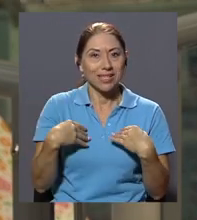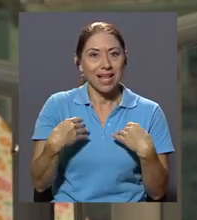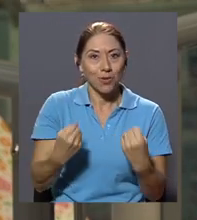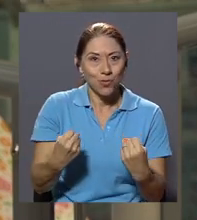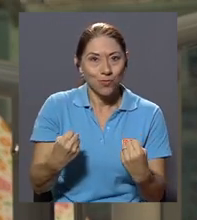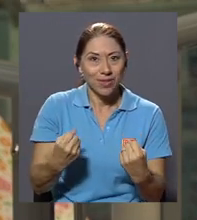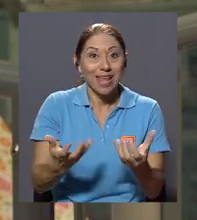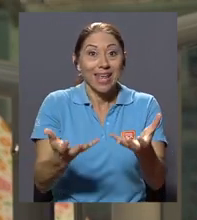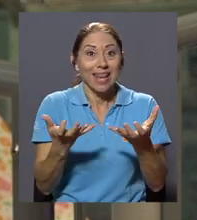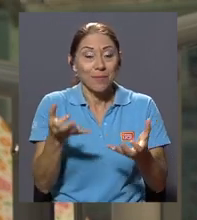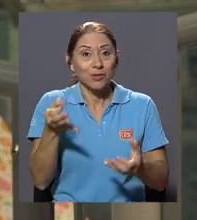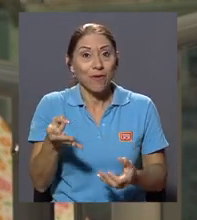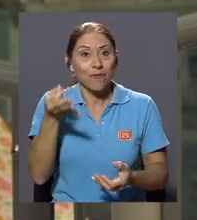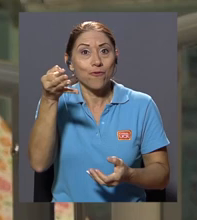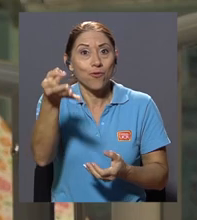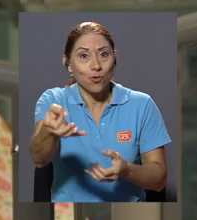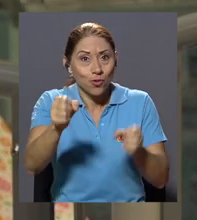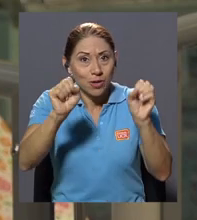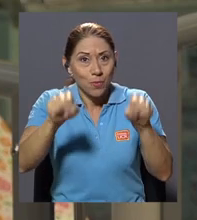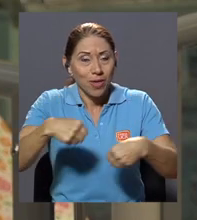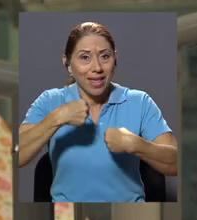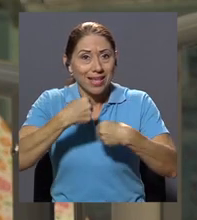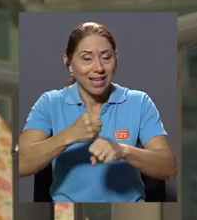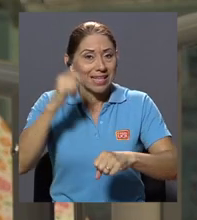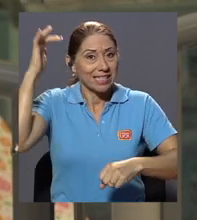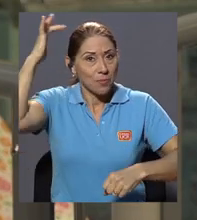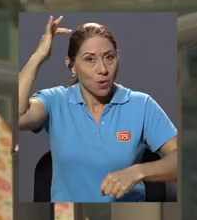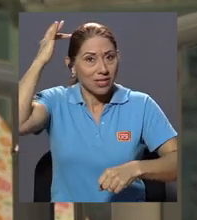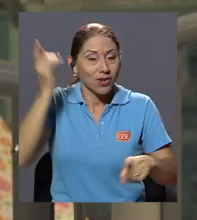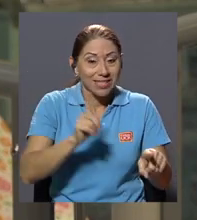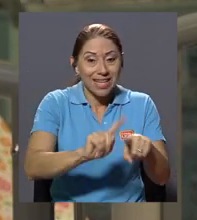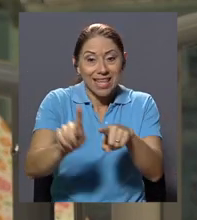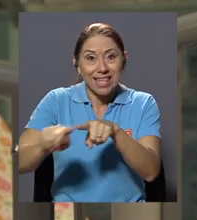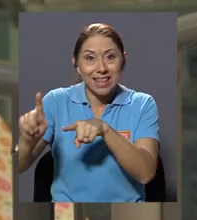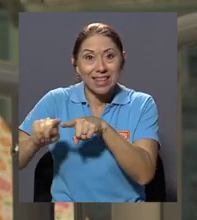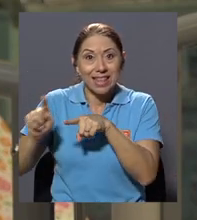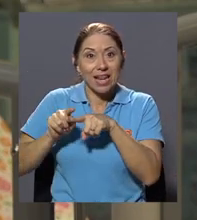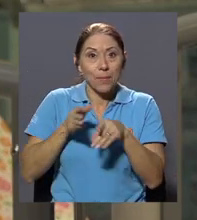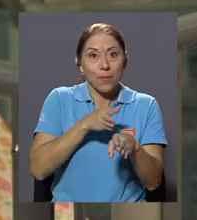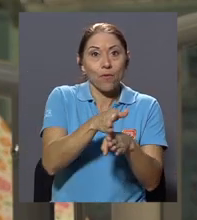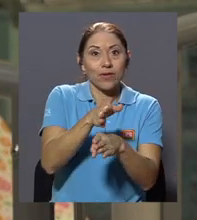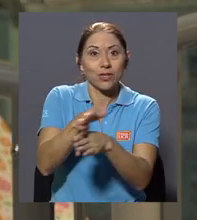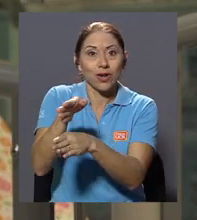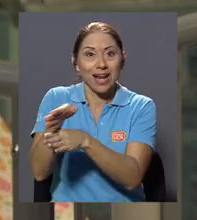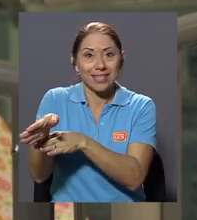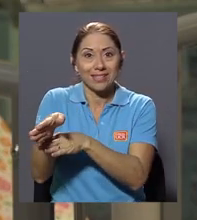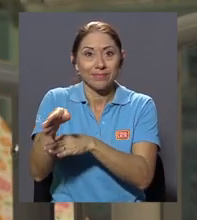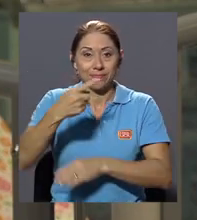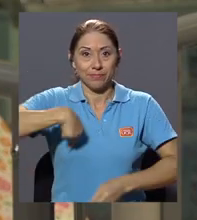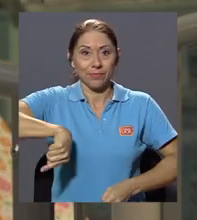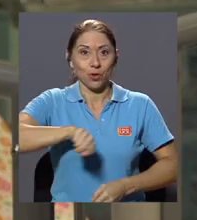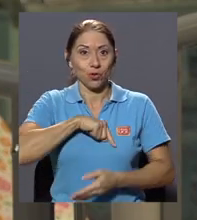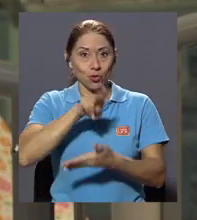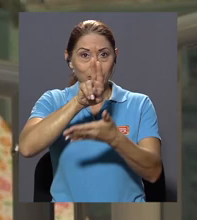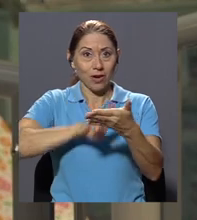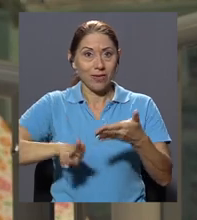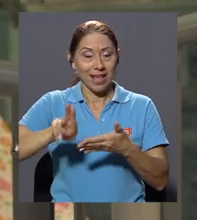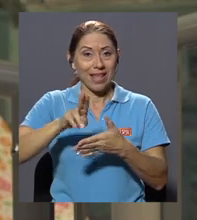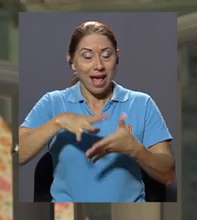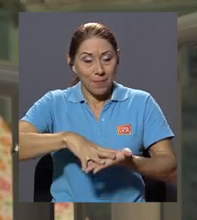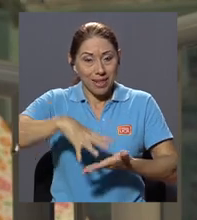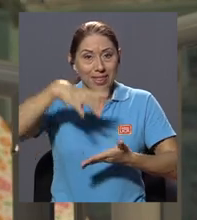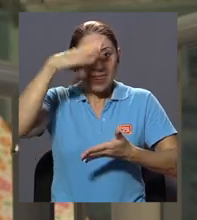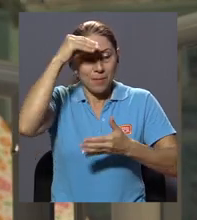futuro podamos hacer simulaciones interprofesionales. Nosotros en la universidad aprendemos cada disciplina del área de